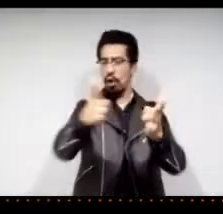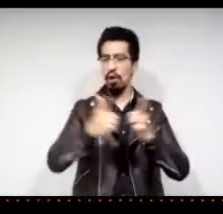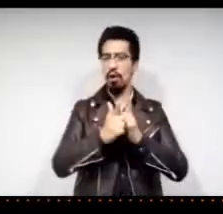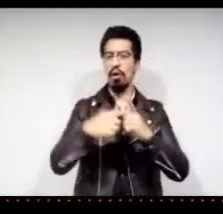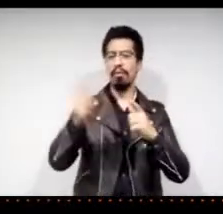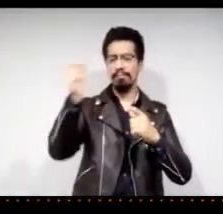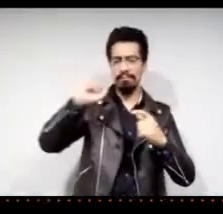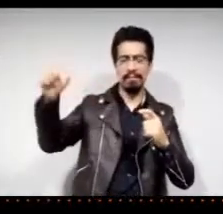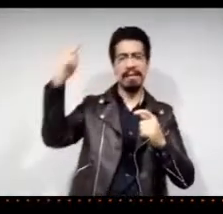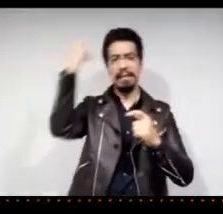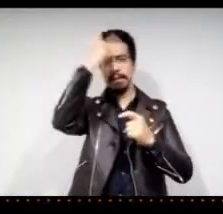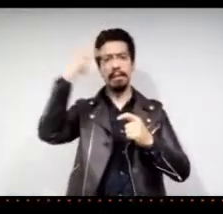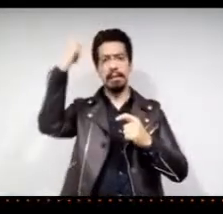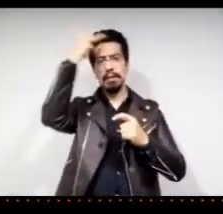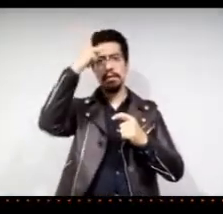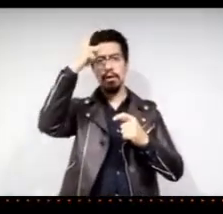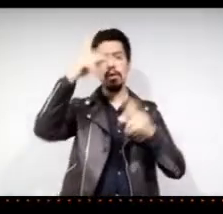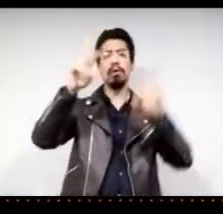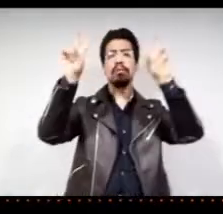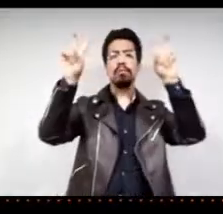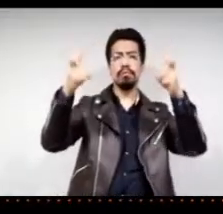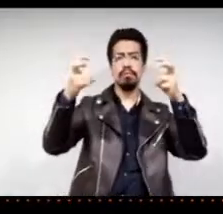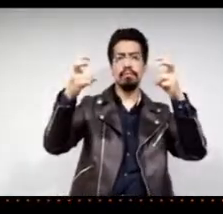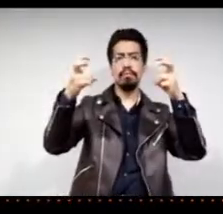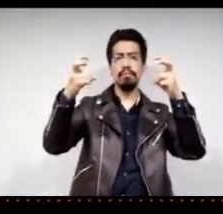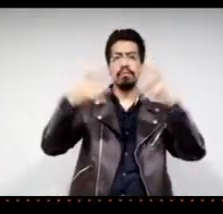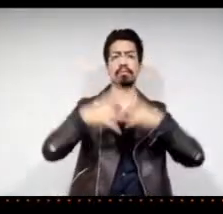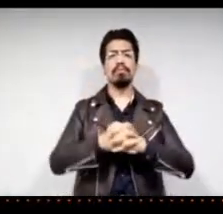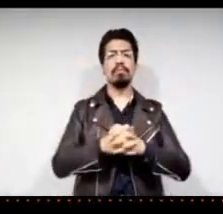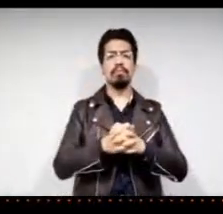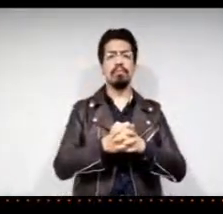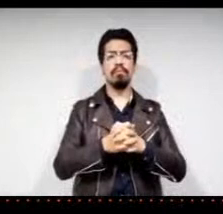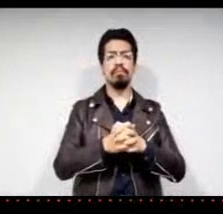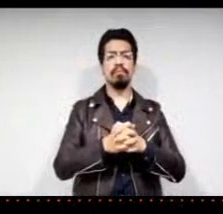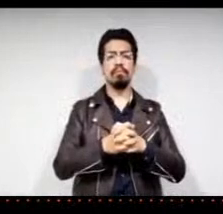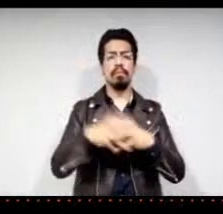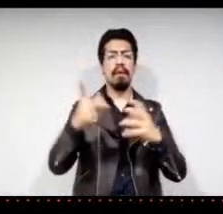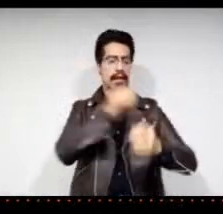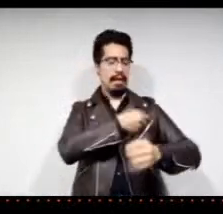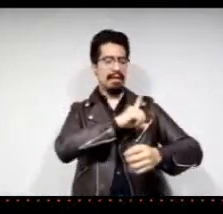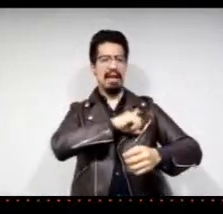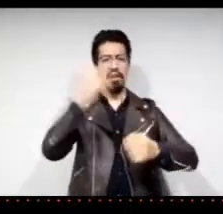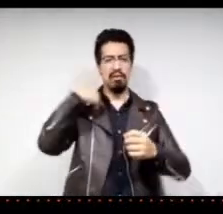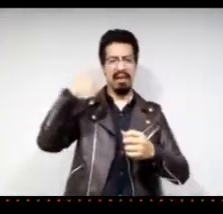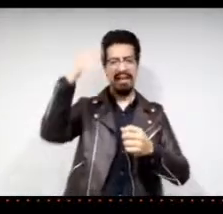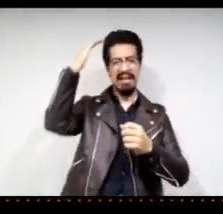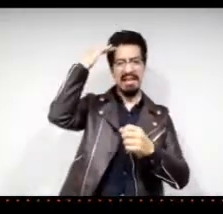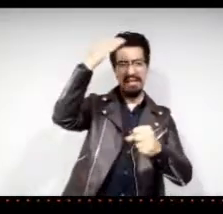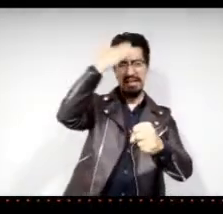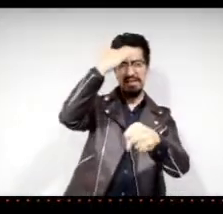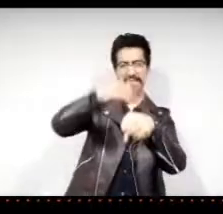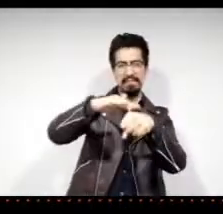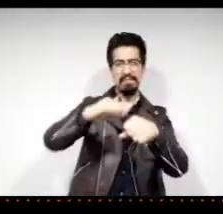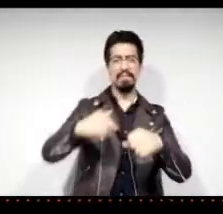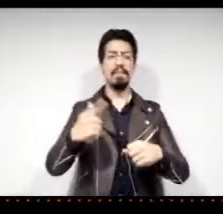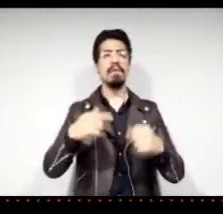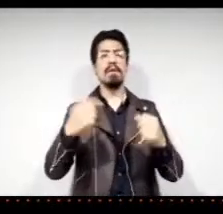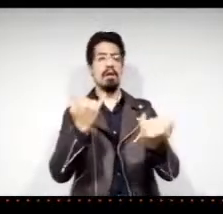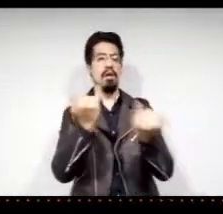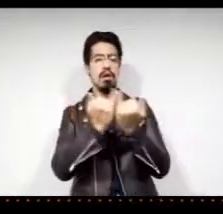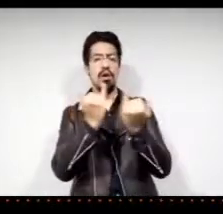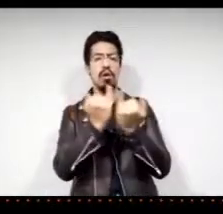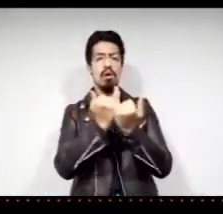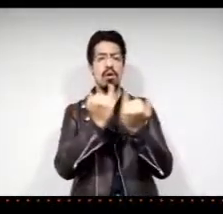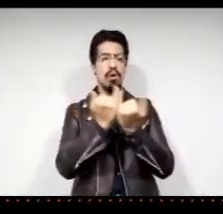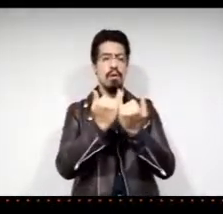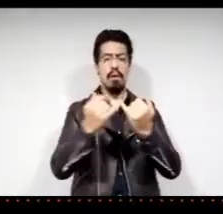psicólogos, alrededor del tema del burnout y de la salud mental, no solamente de los estudiantes, también de los profesores y colaboradores, así como